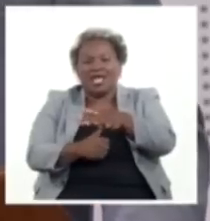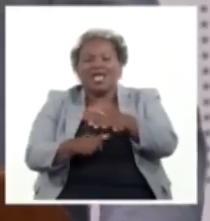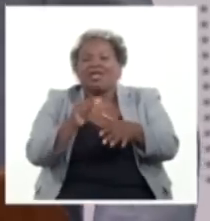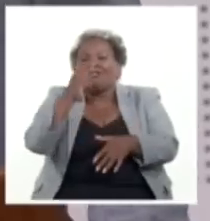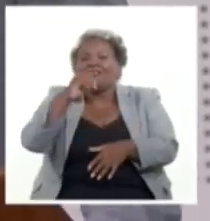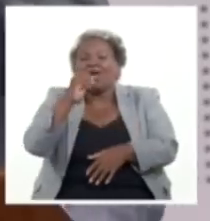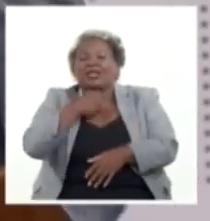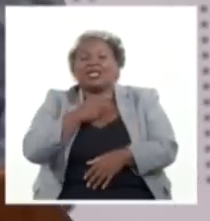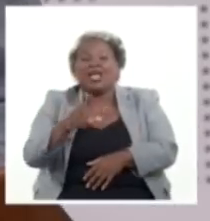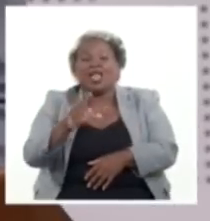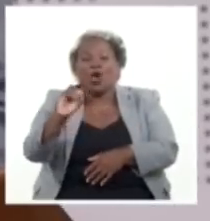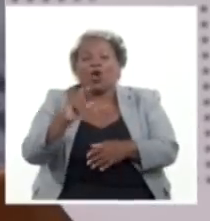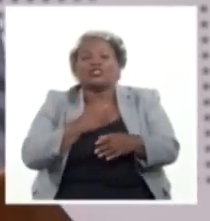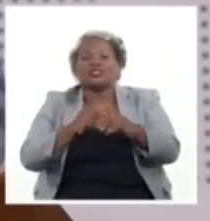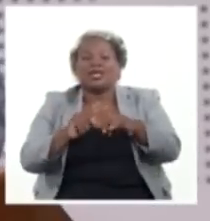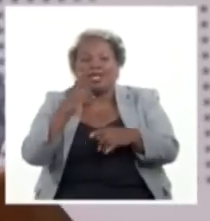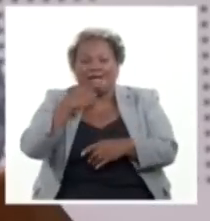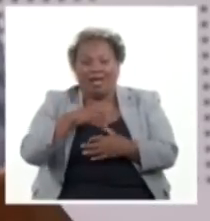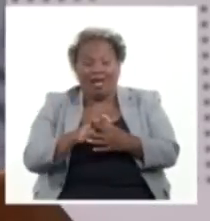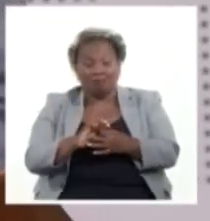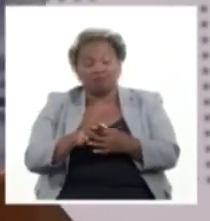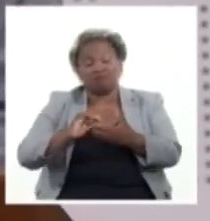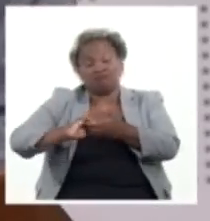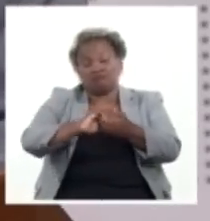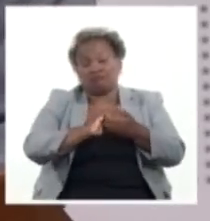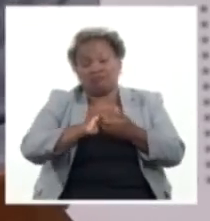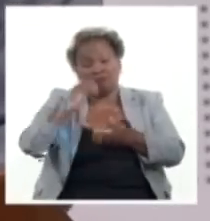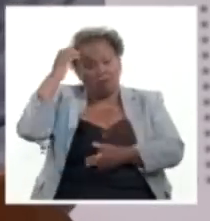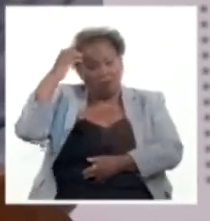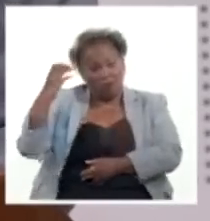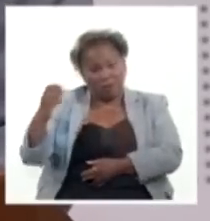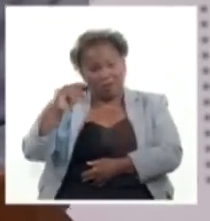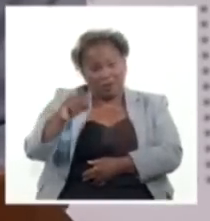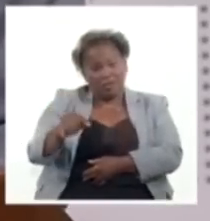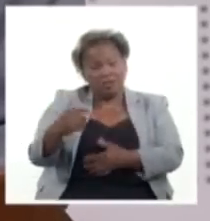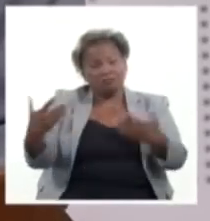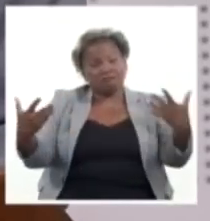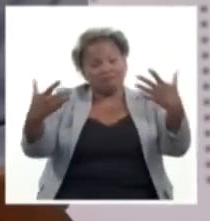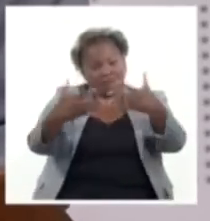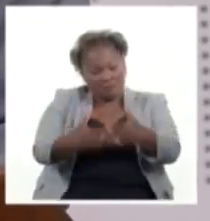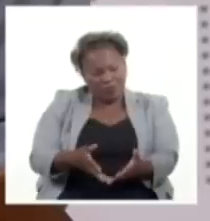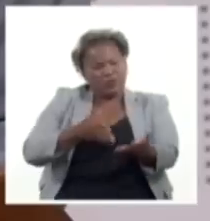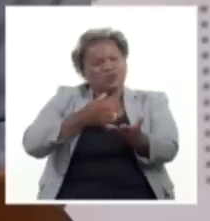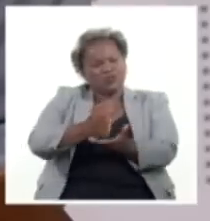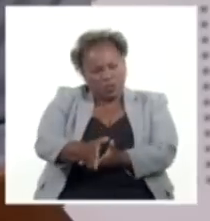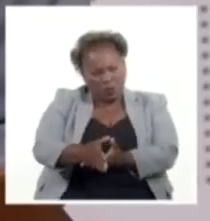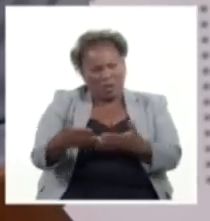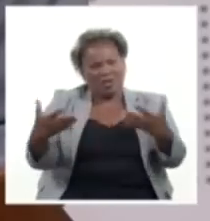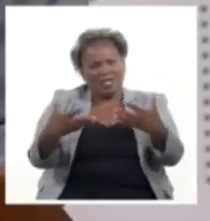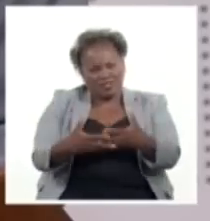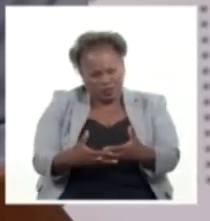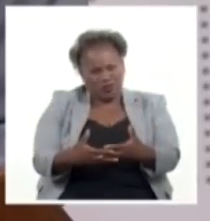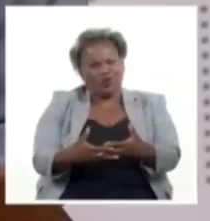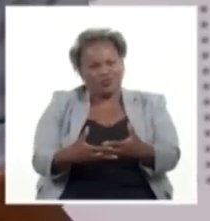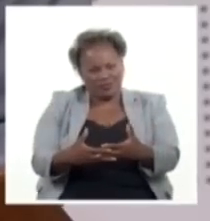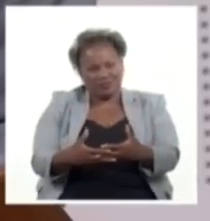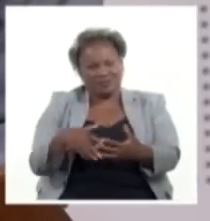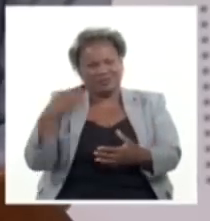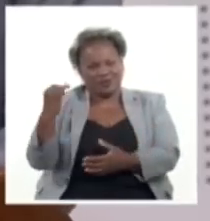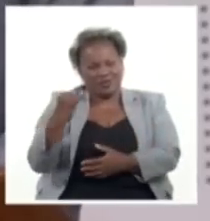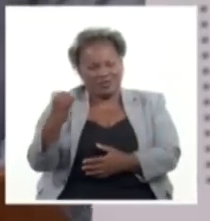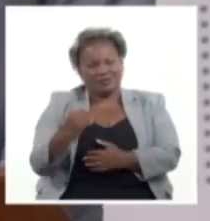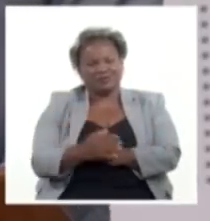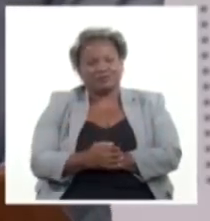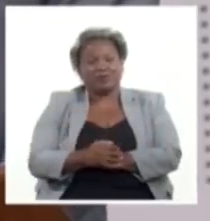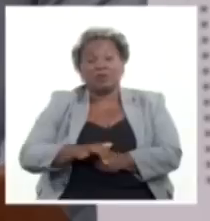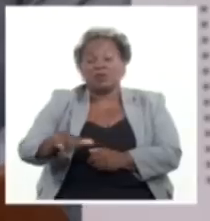su gobierno y la voluntad de estrechar las relaciones bilaterales en áreas de mutuo interés.